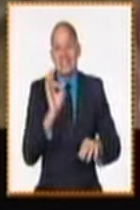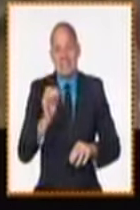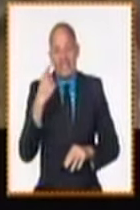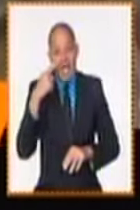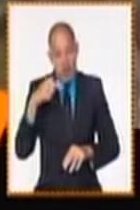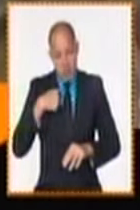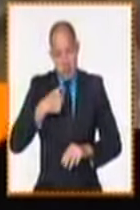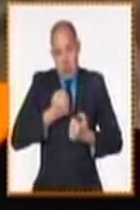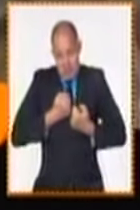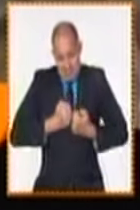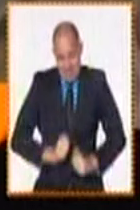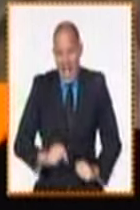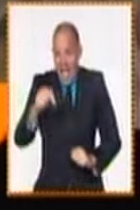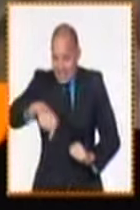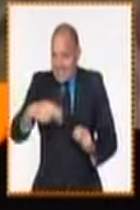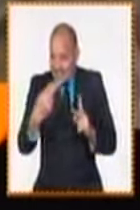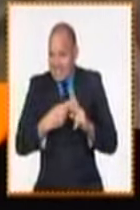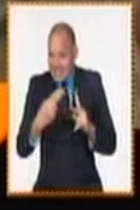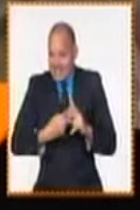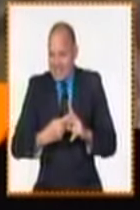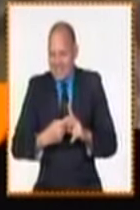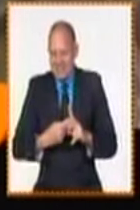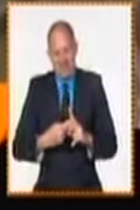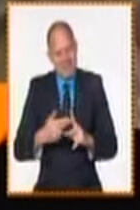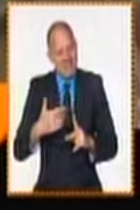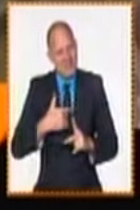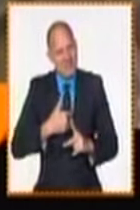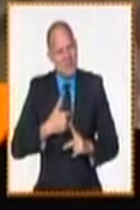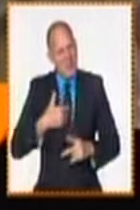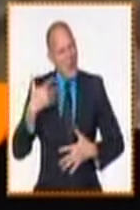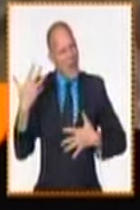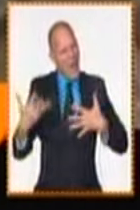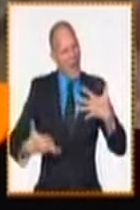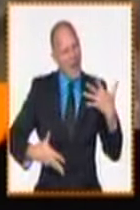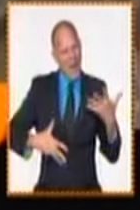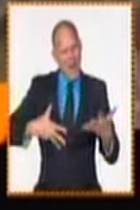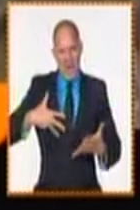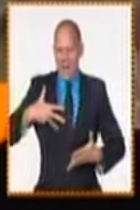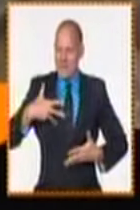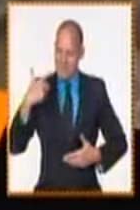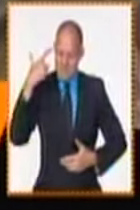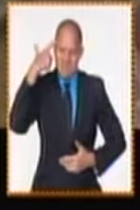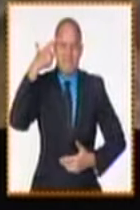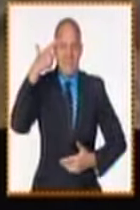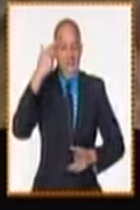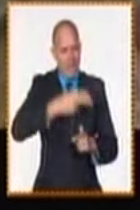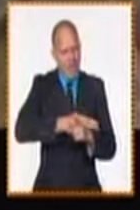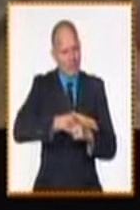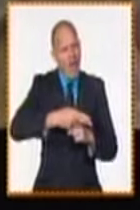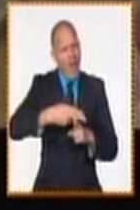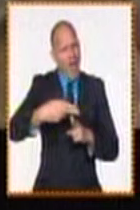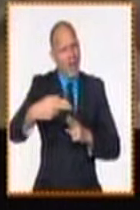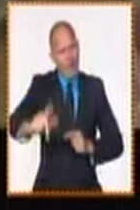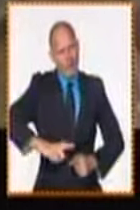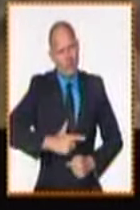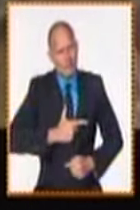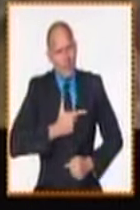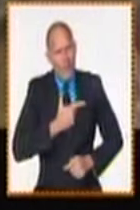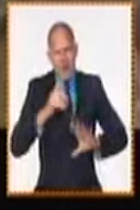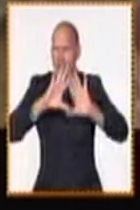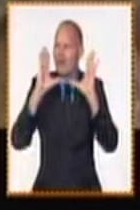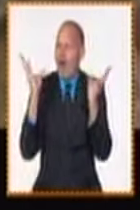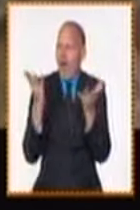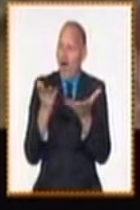nacimos en este suelo de mucha gloria y de tanta historia y de tanta cultura y de tantos aportes a la cultura